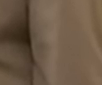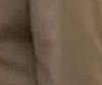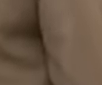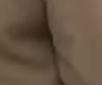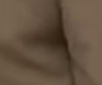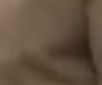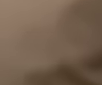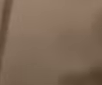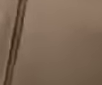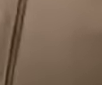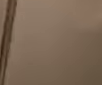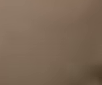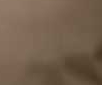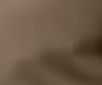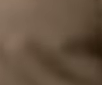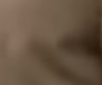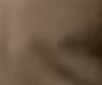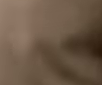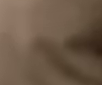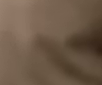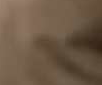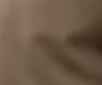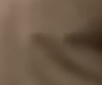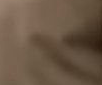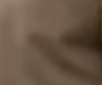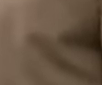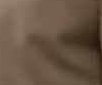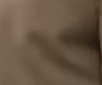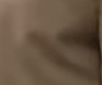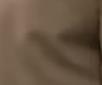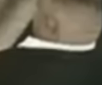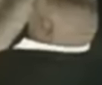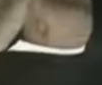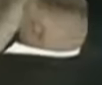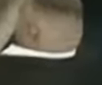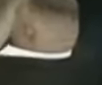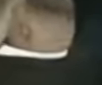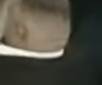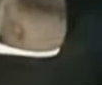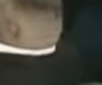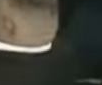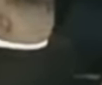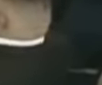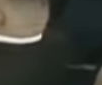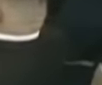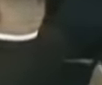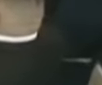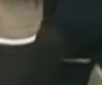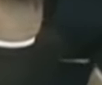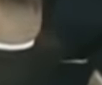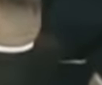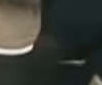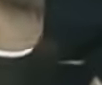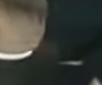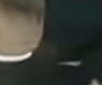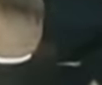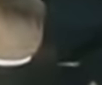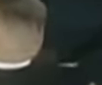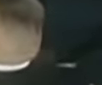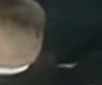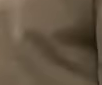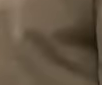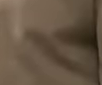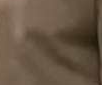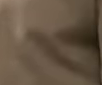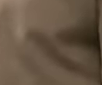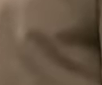el presidente Nicolás Maduro Moros siempre ha sido la bandera, que es preservar la paz y rechazar los planes de quienes quieren transitar el